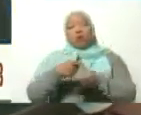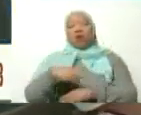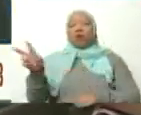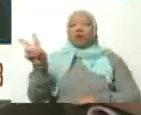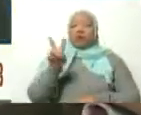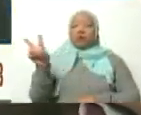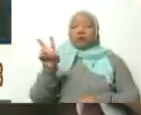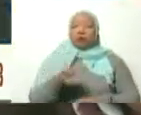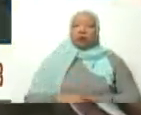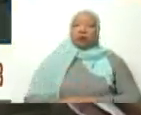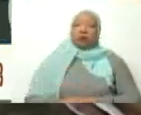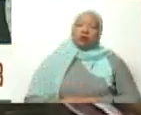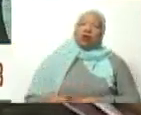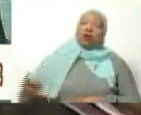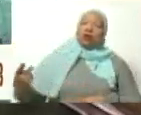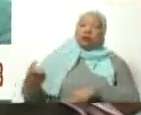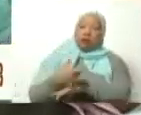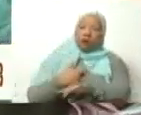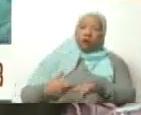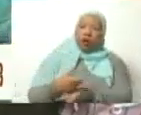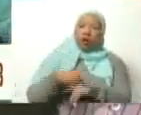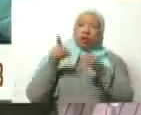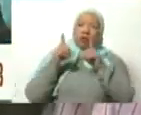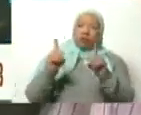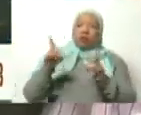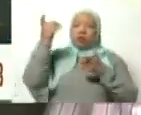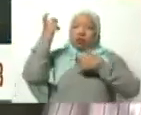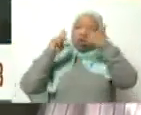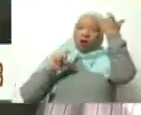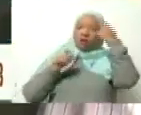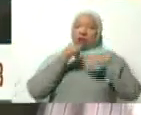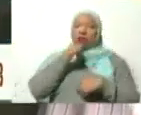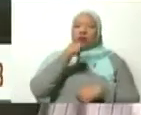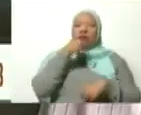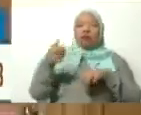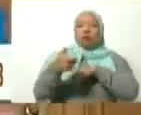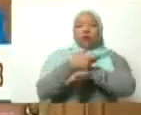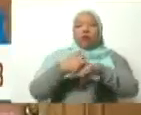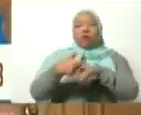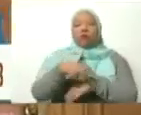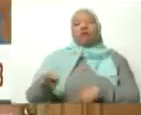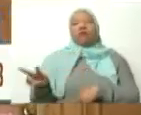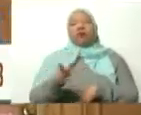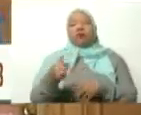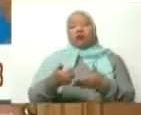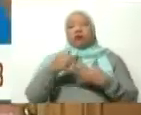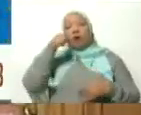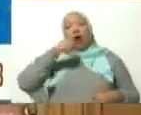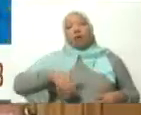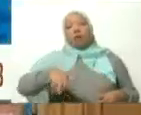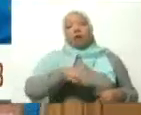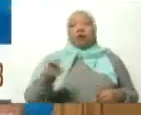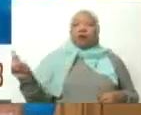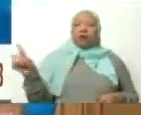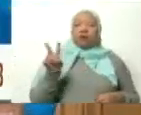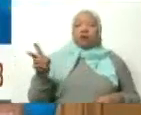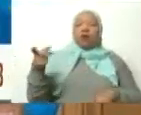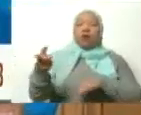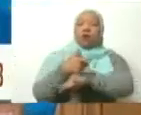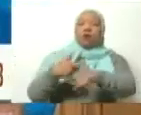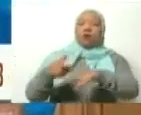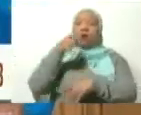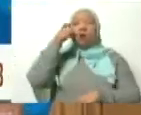Venezuela. Que sea un gobierno, como decía el comandante Hugo Chávez, un gobierno obediencial al pueblo venezolano, un gobierno